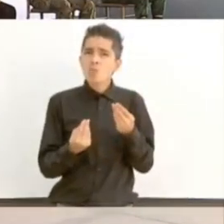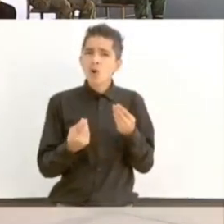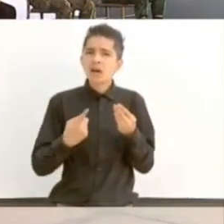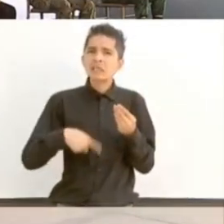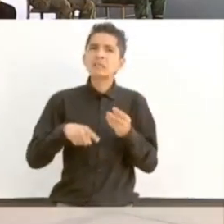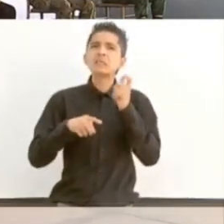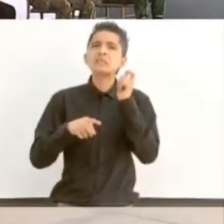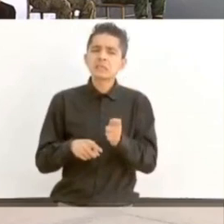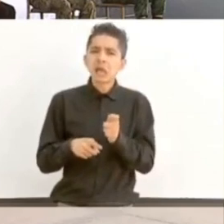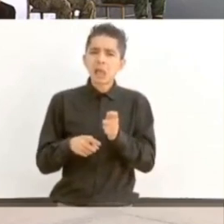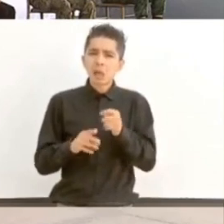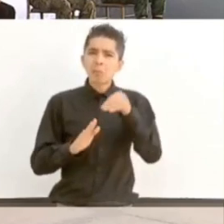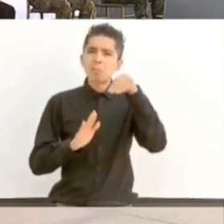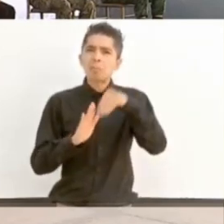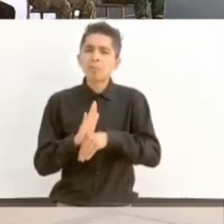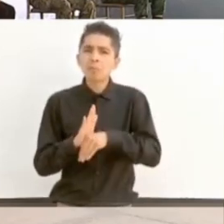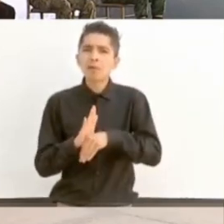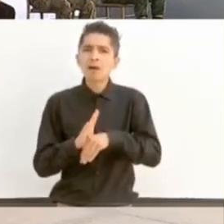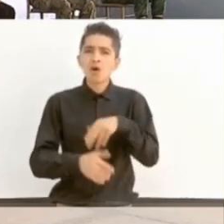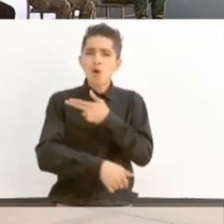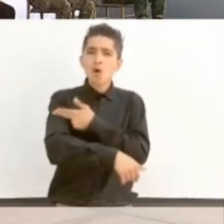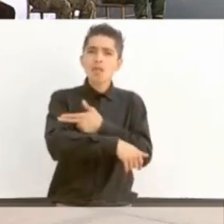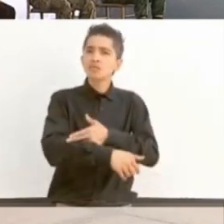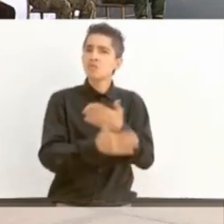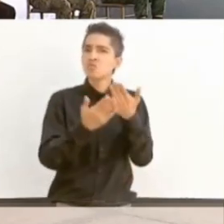que la deshonestidad